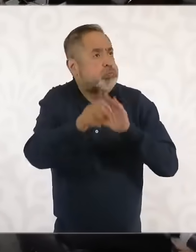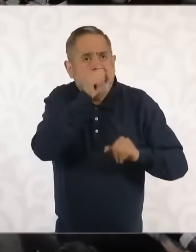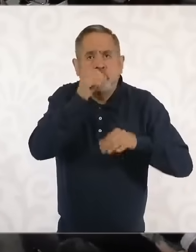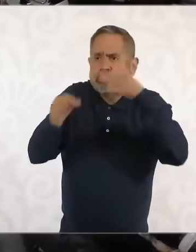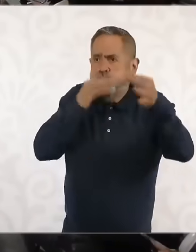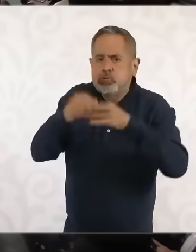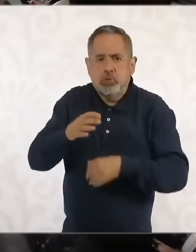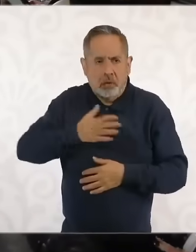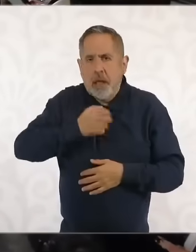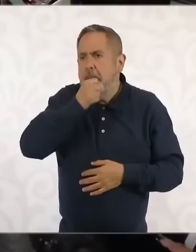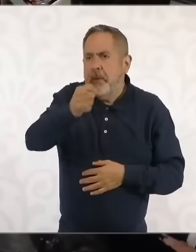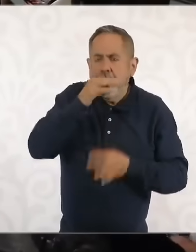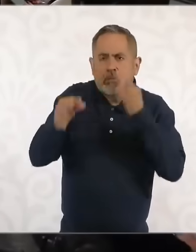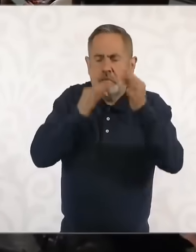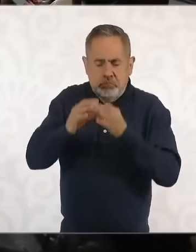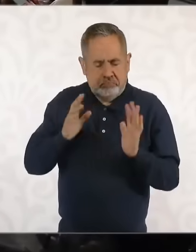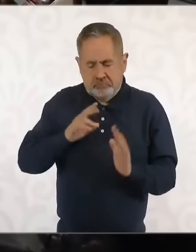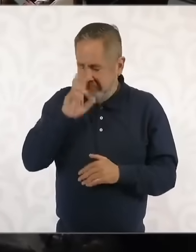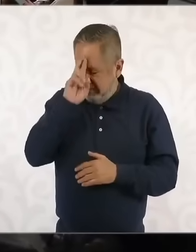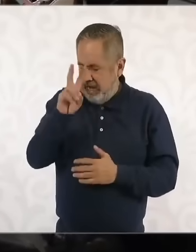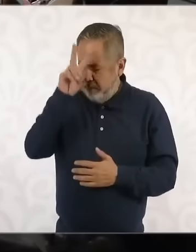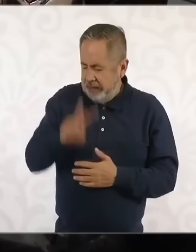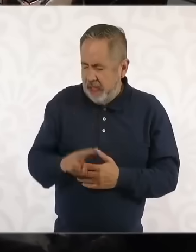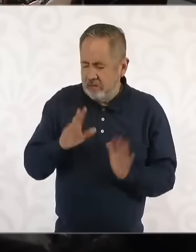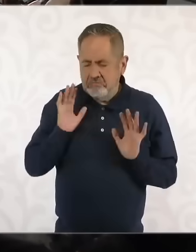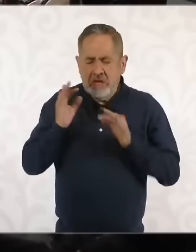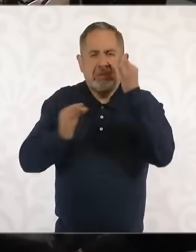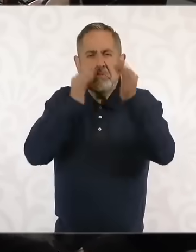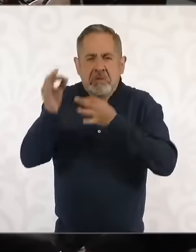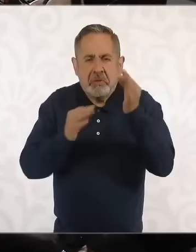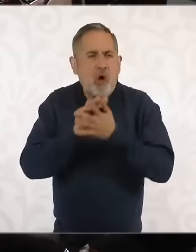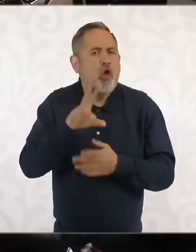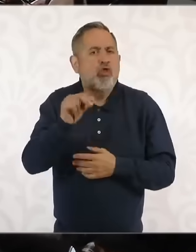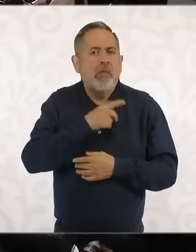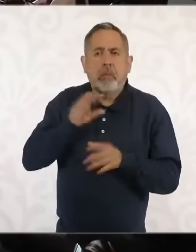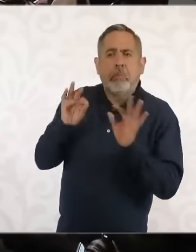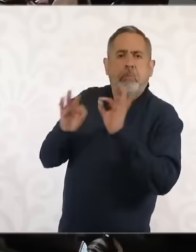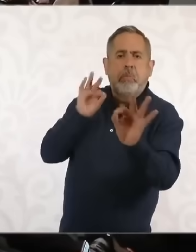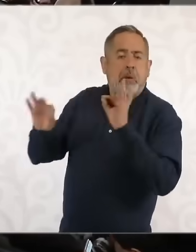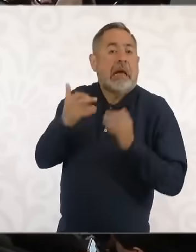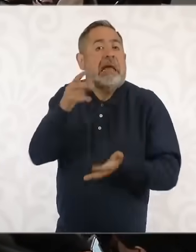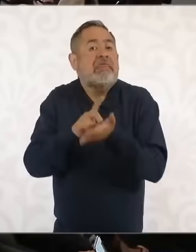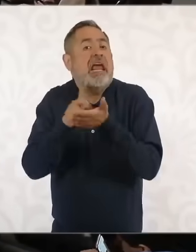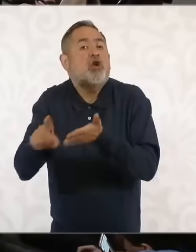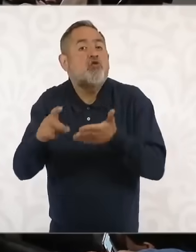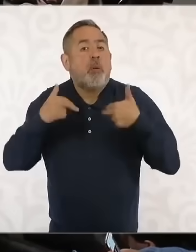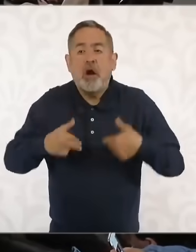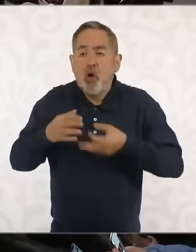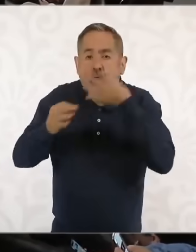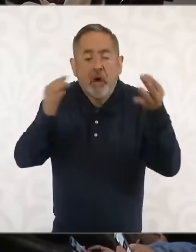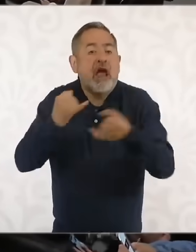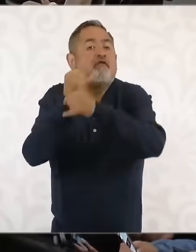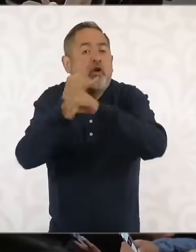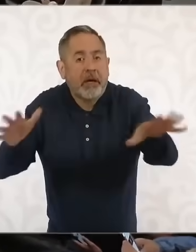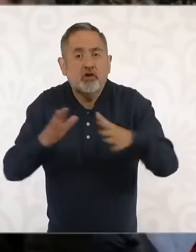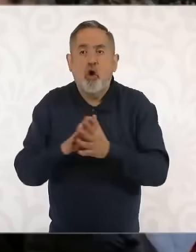periodistas, a los comunicadores, respetar los derechos humanos, incluido no solo el derecho humano a la información, sino el derecho humano a la